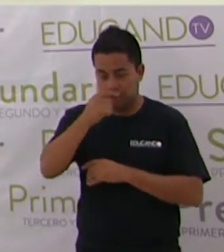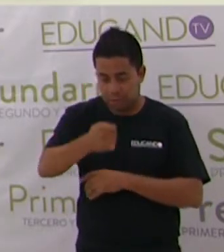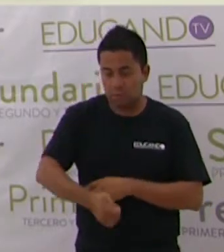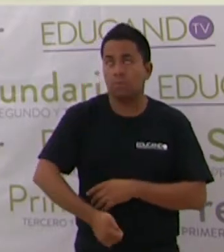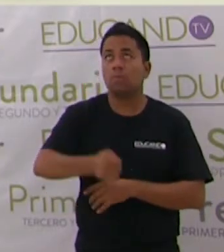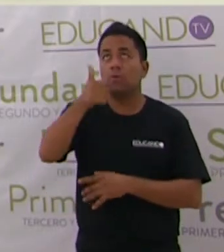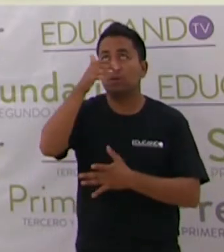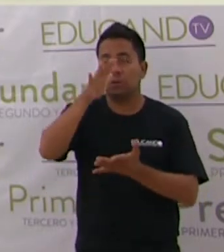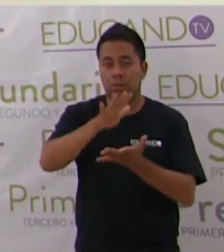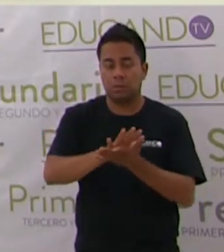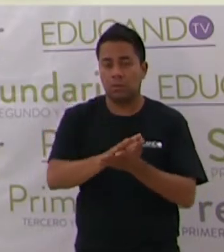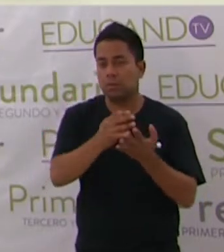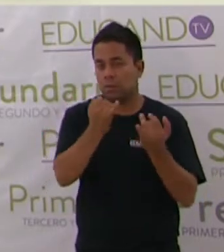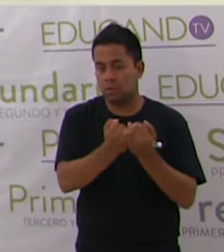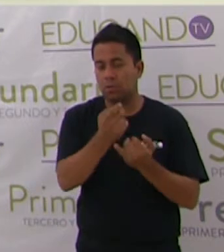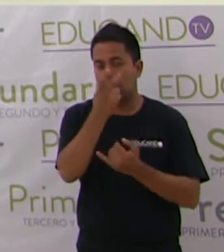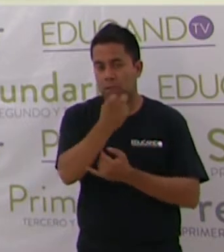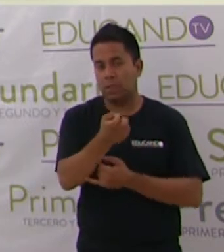moneda